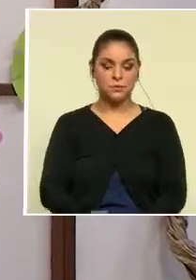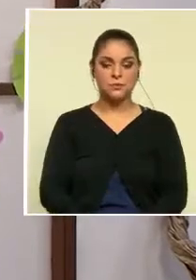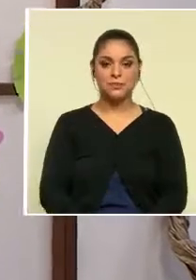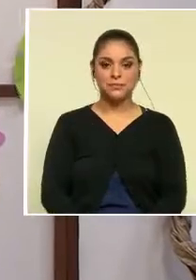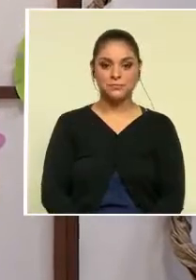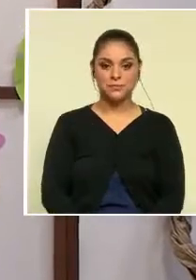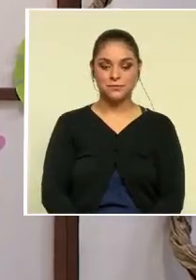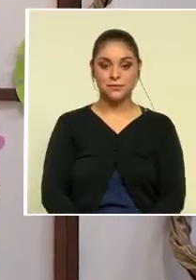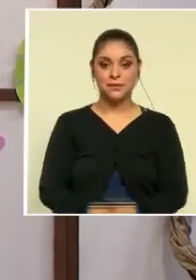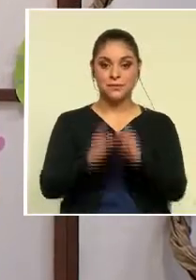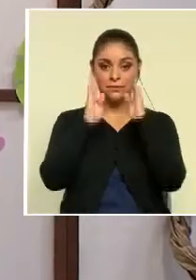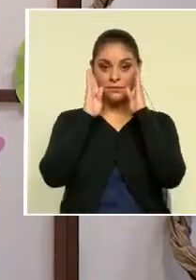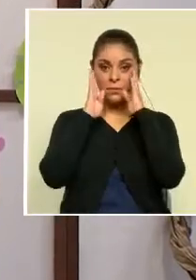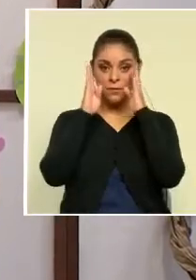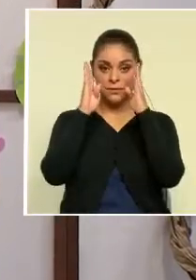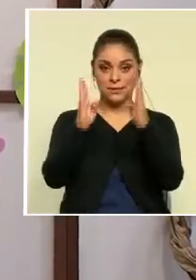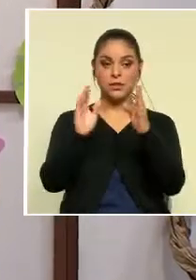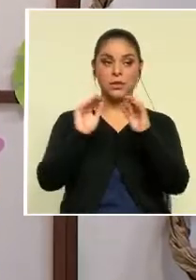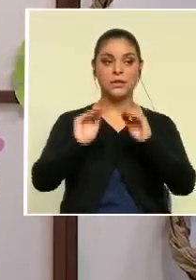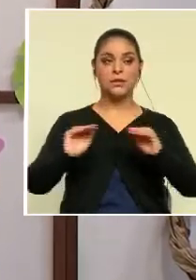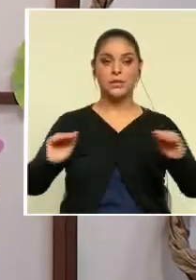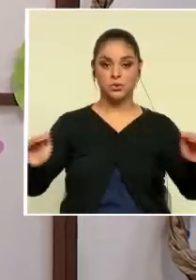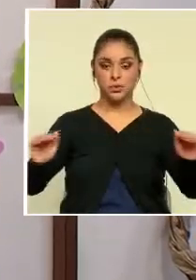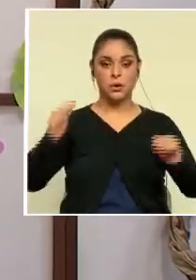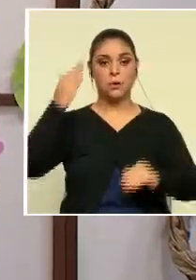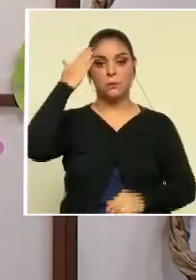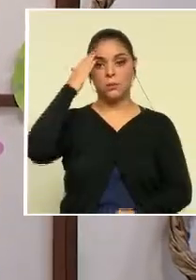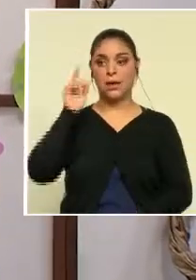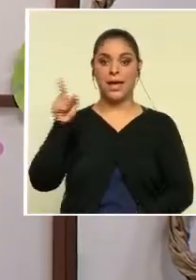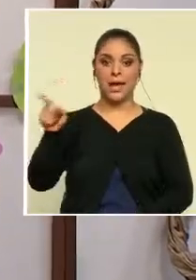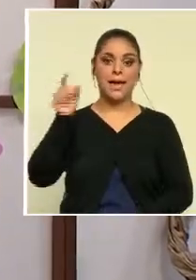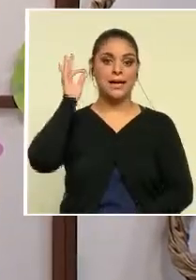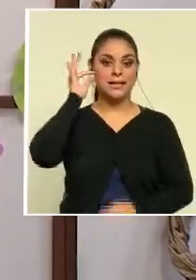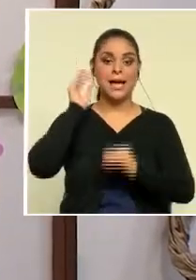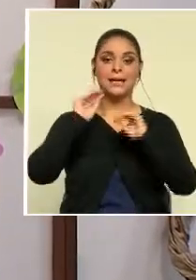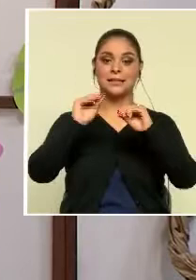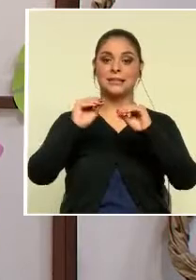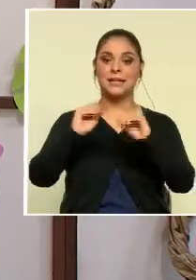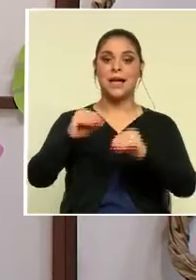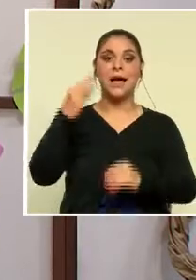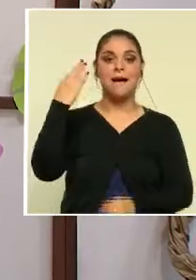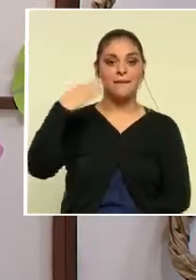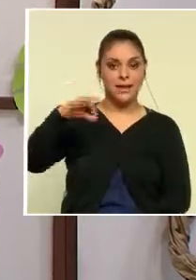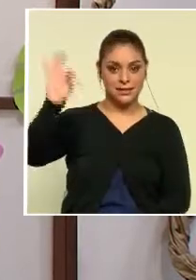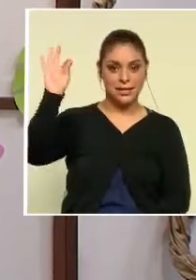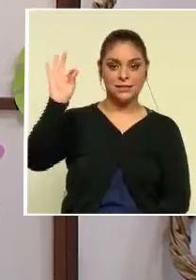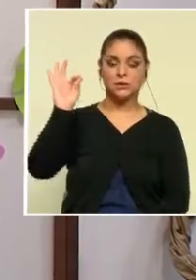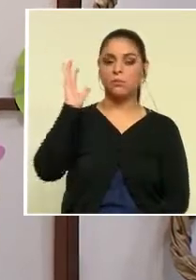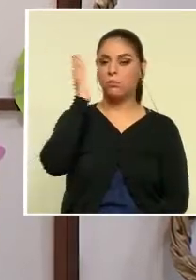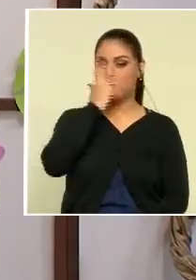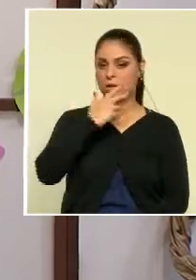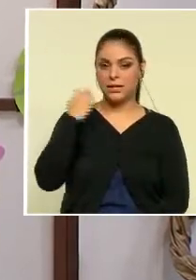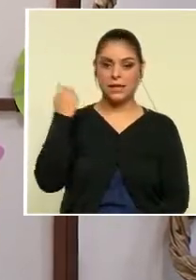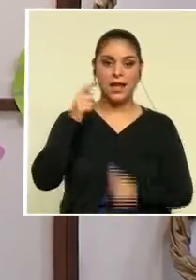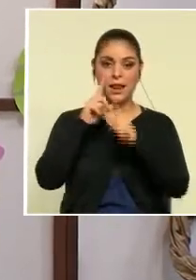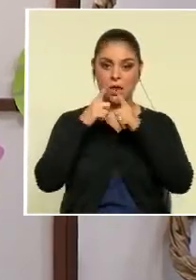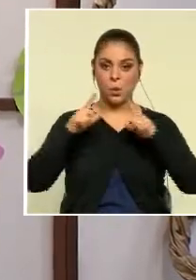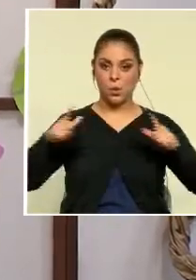ponemos mucha atención niños y niñas porque ya nos enseña francés es una lengua hermosísima